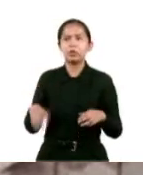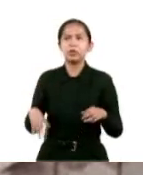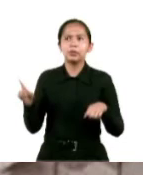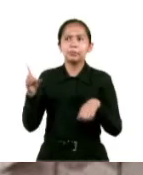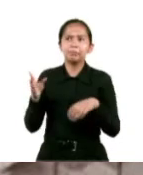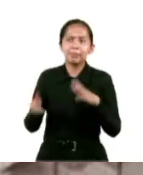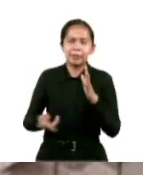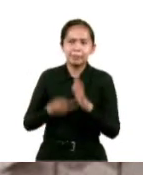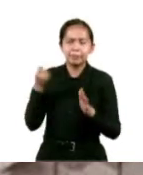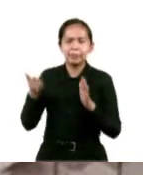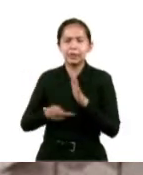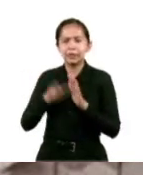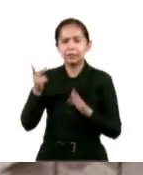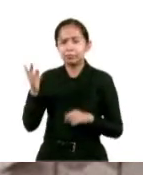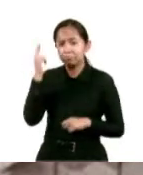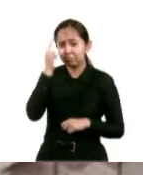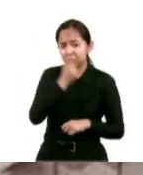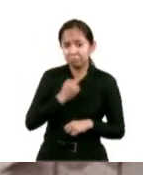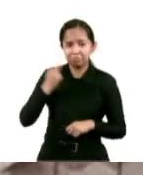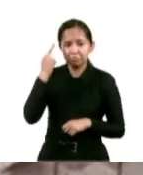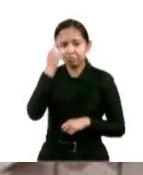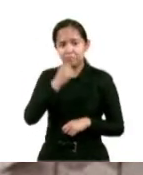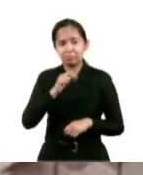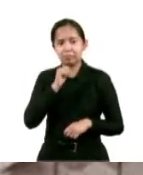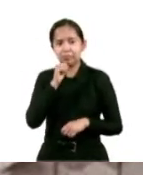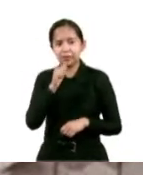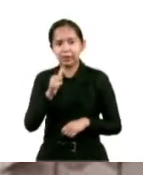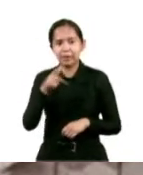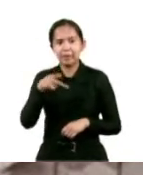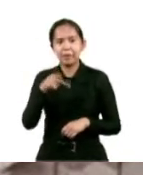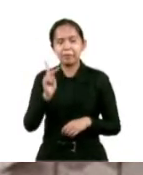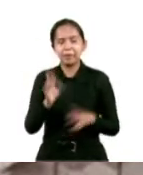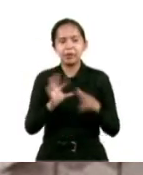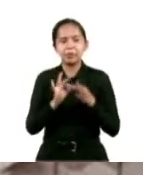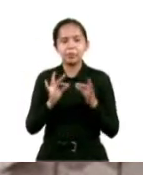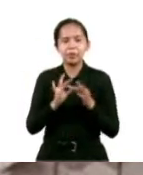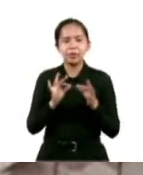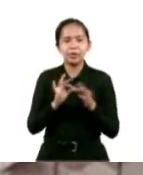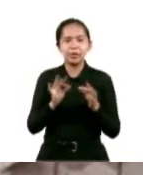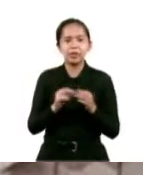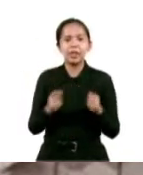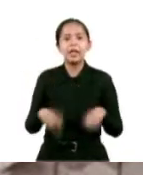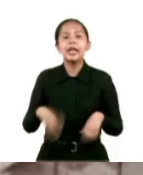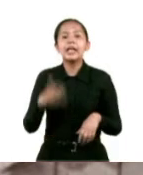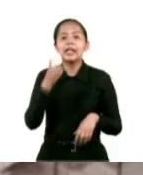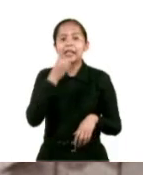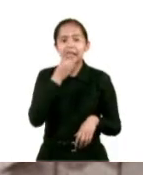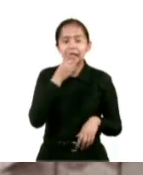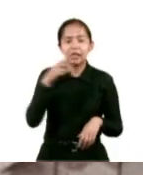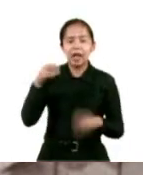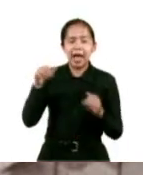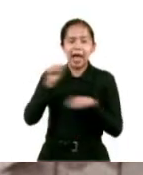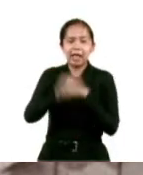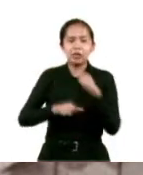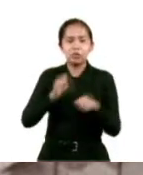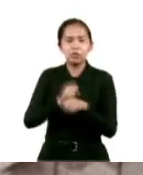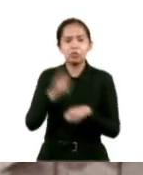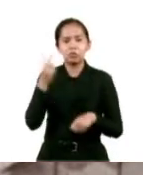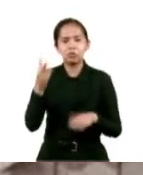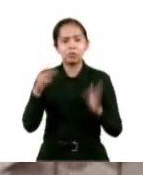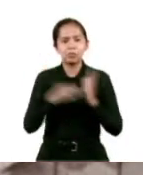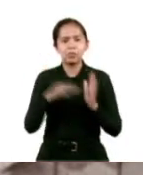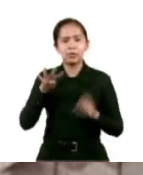rutinarias, sin embargo, reconoce que se les entregaron los resultados de las inspecciones de 2019 y